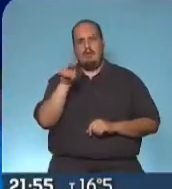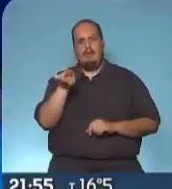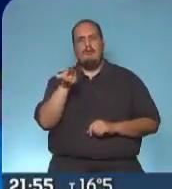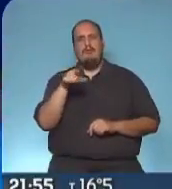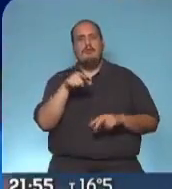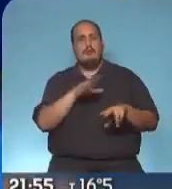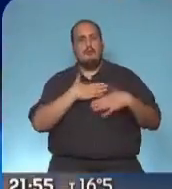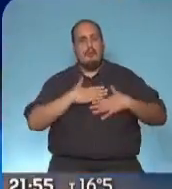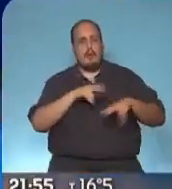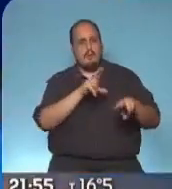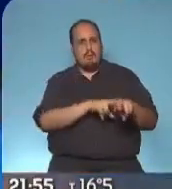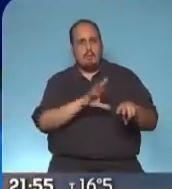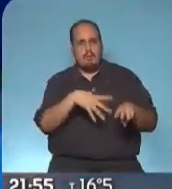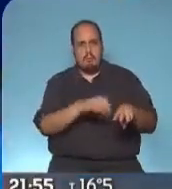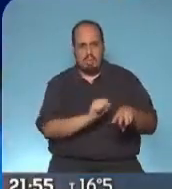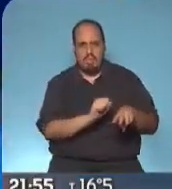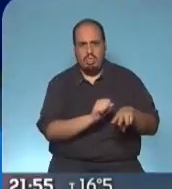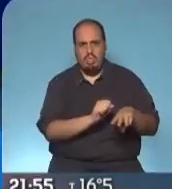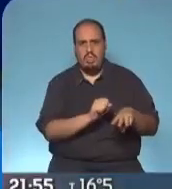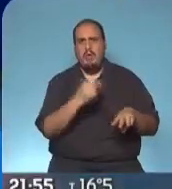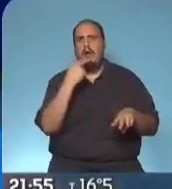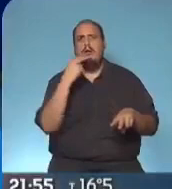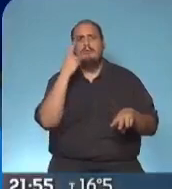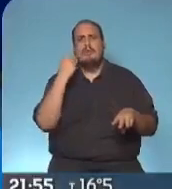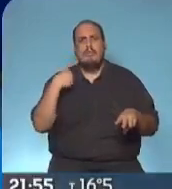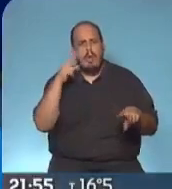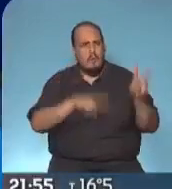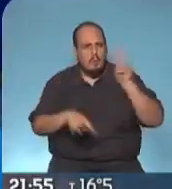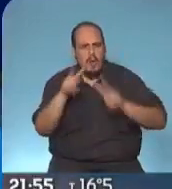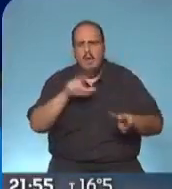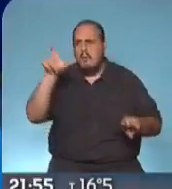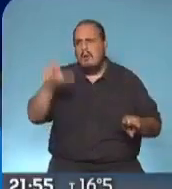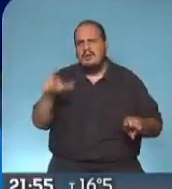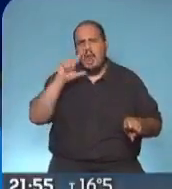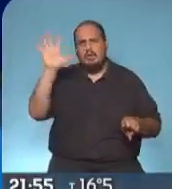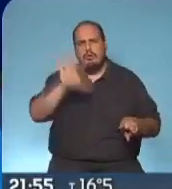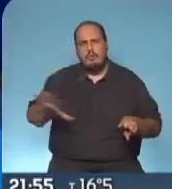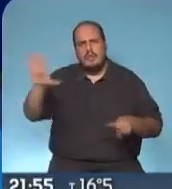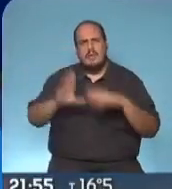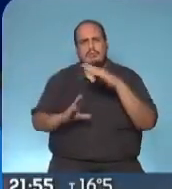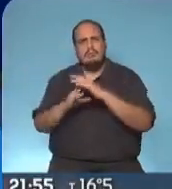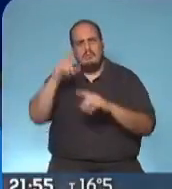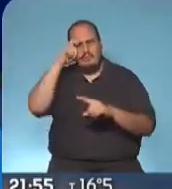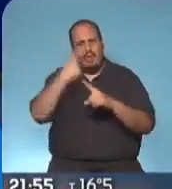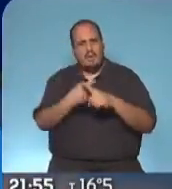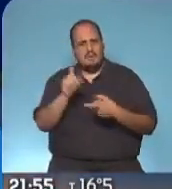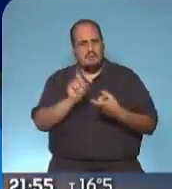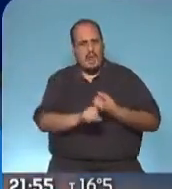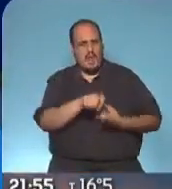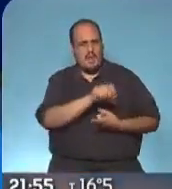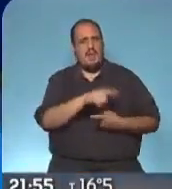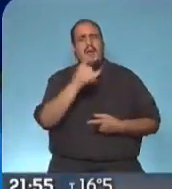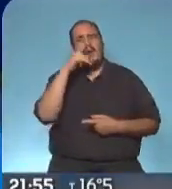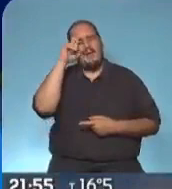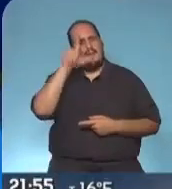de búsqueda. El principal sospechoso, el acusado de haberla asesinado, fue nada más y nada menos que su expareja, Ariel